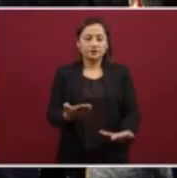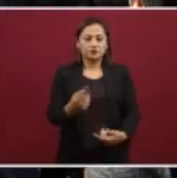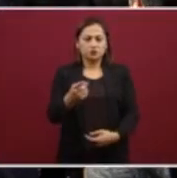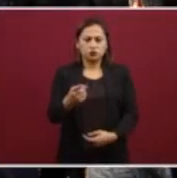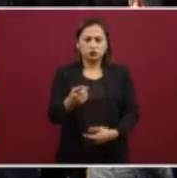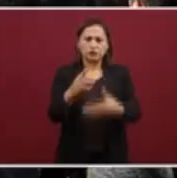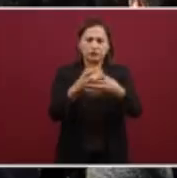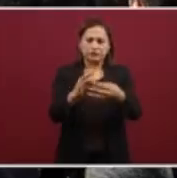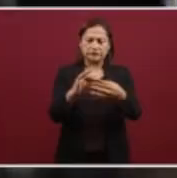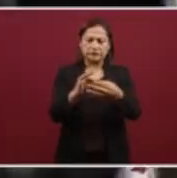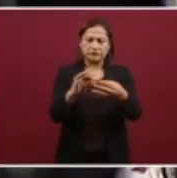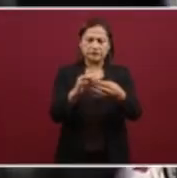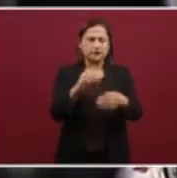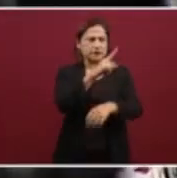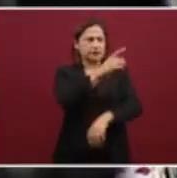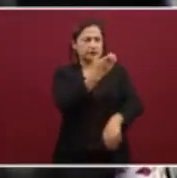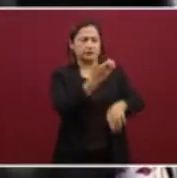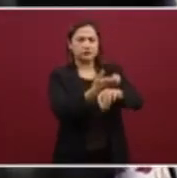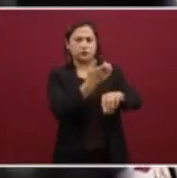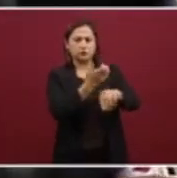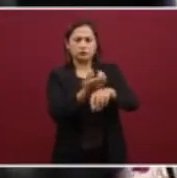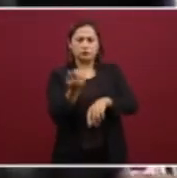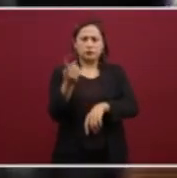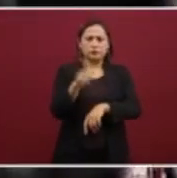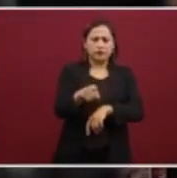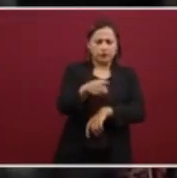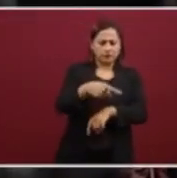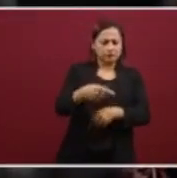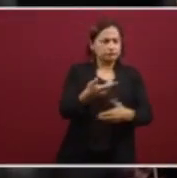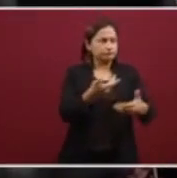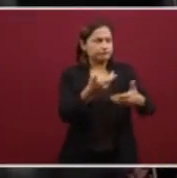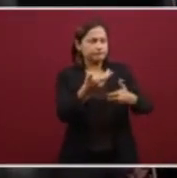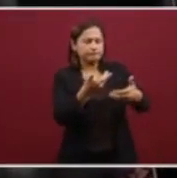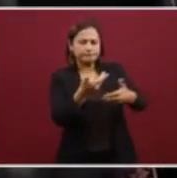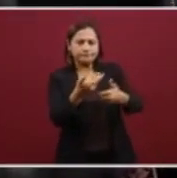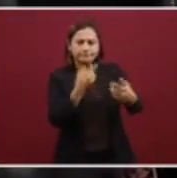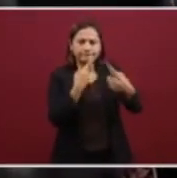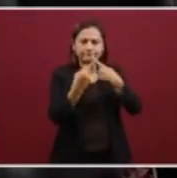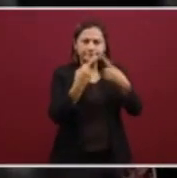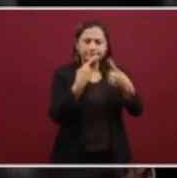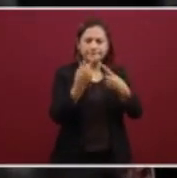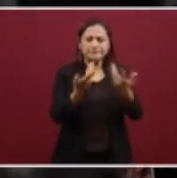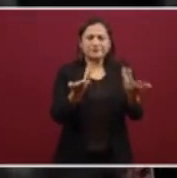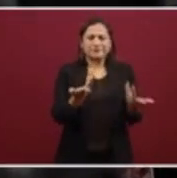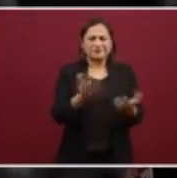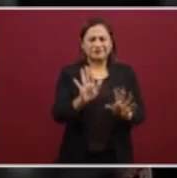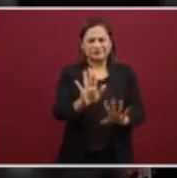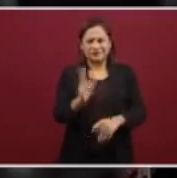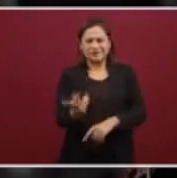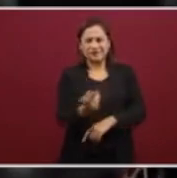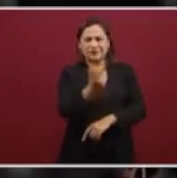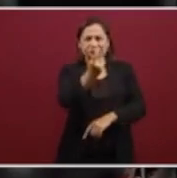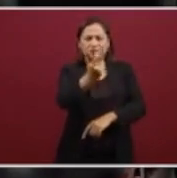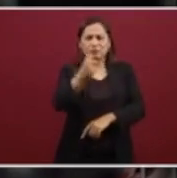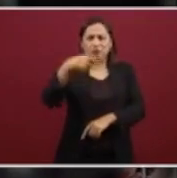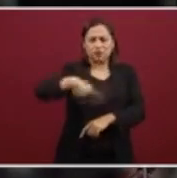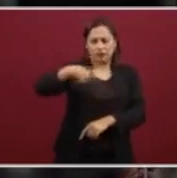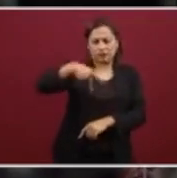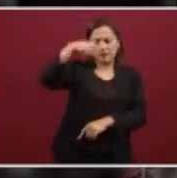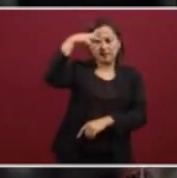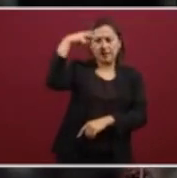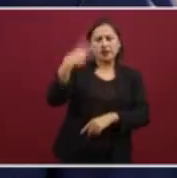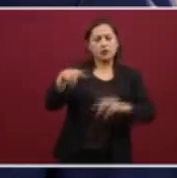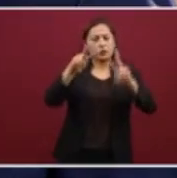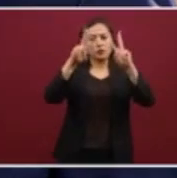poniendo Estados Unidos, hemos puesto sobre la mesa los mexicanos, el gobierno mexicano, temas como el tráfico de armas, por